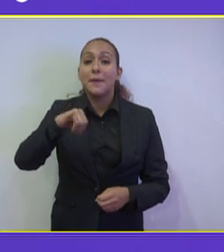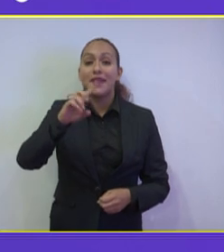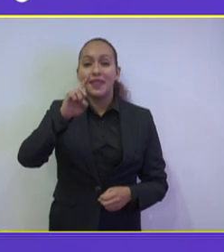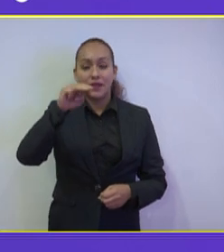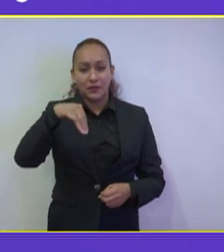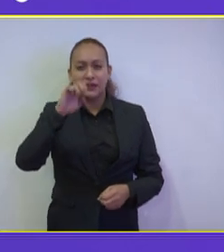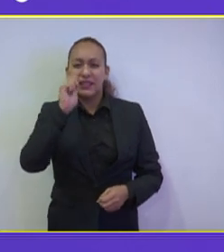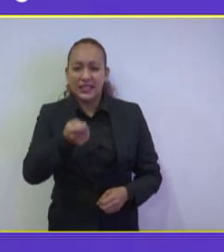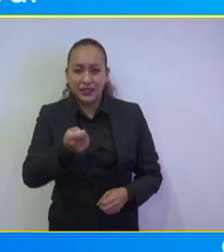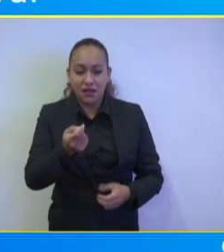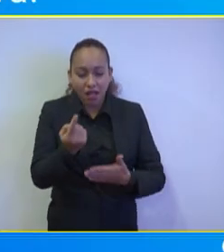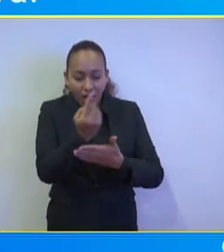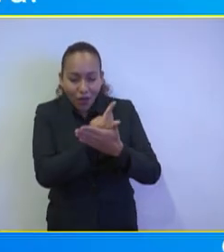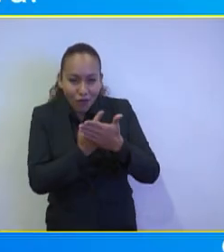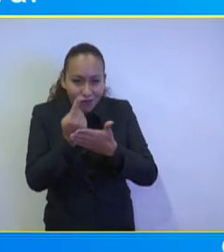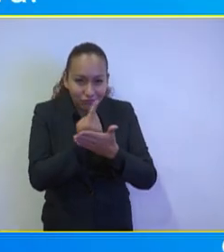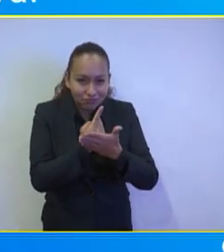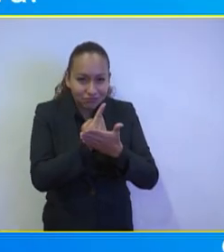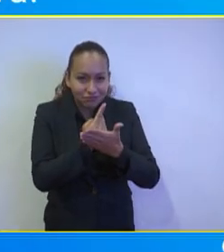diseño,